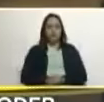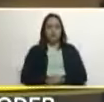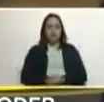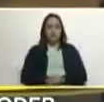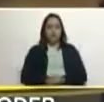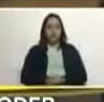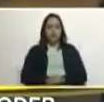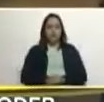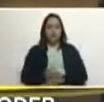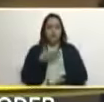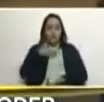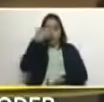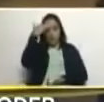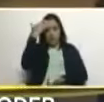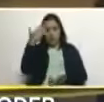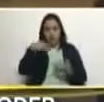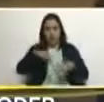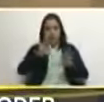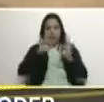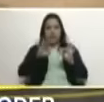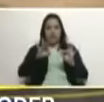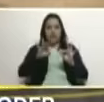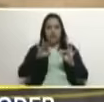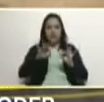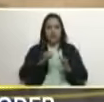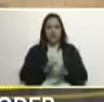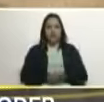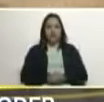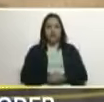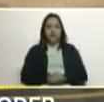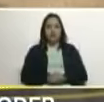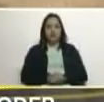Mi saludo muy especial a Cilia.